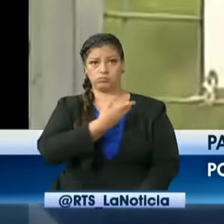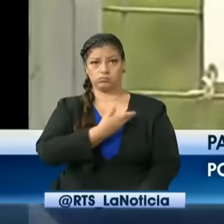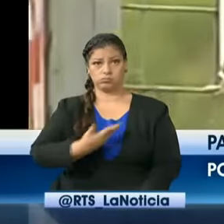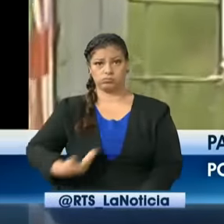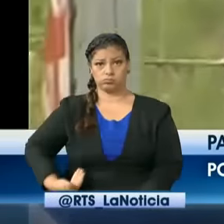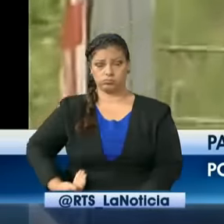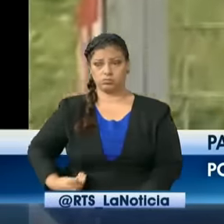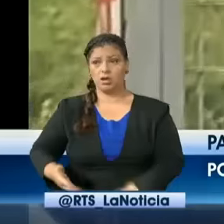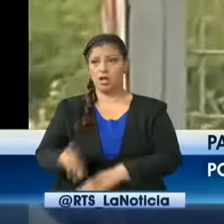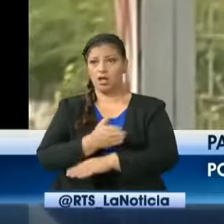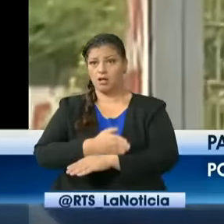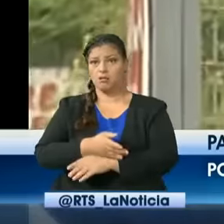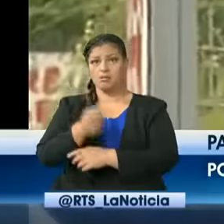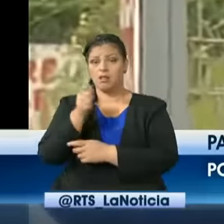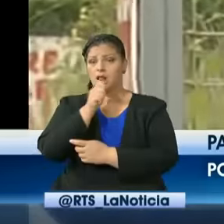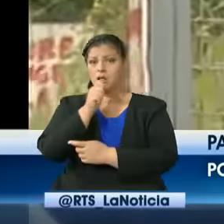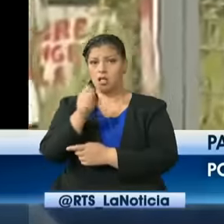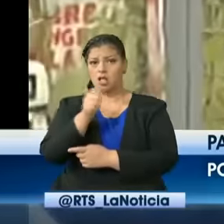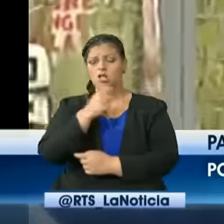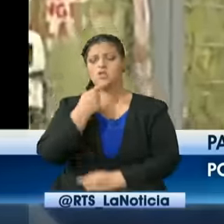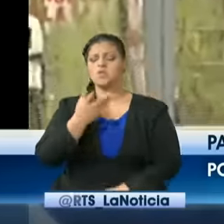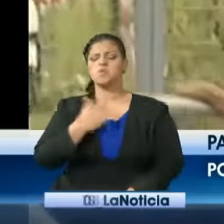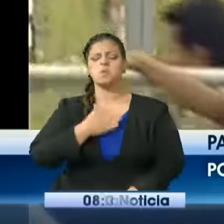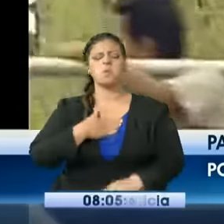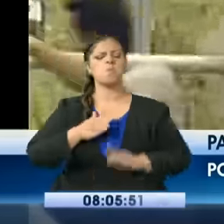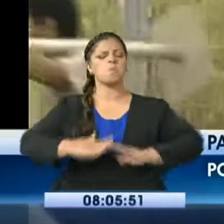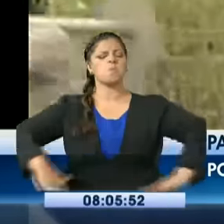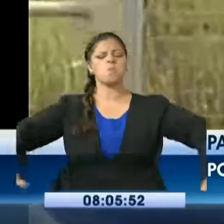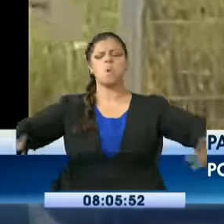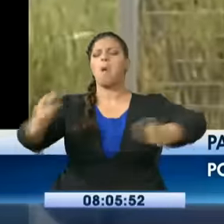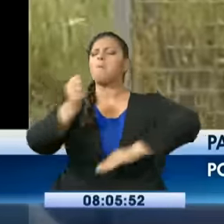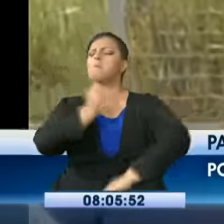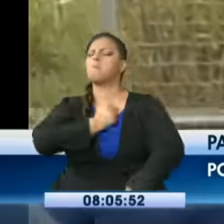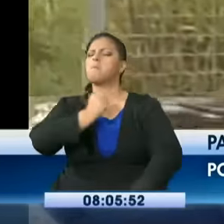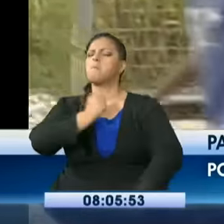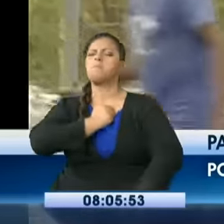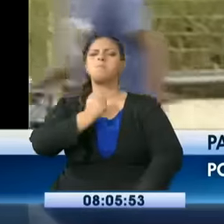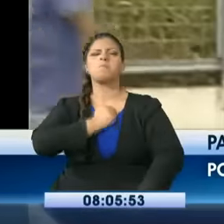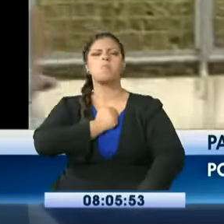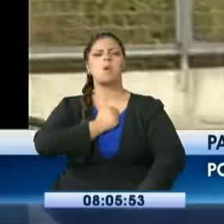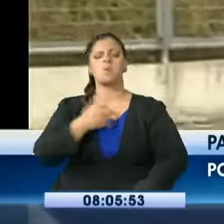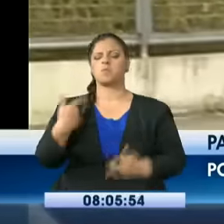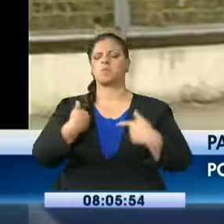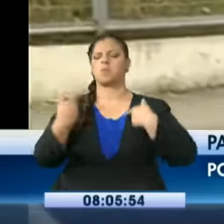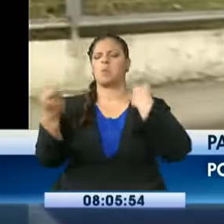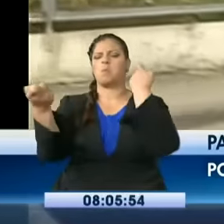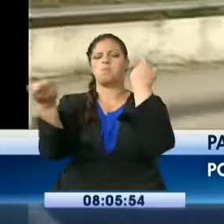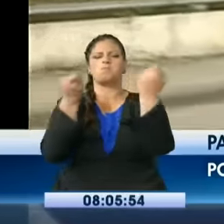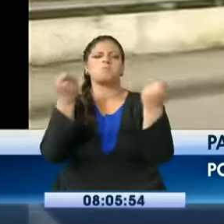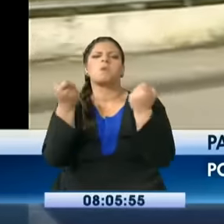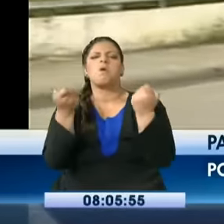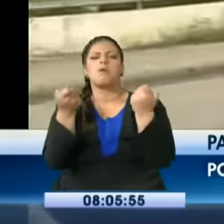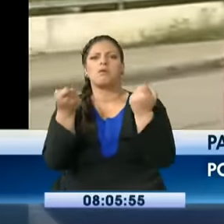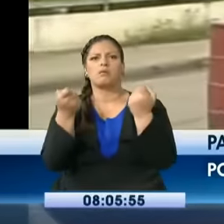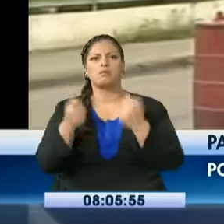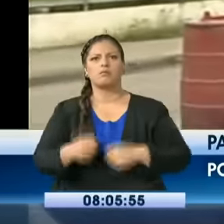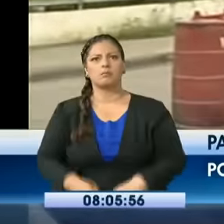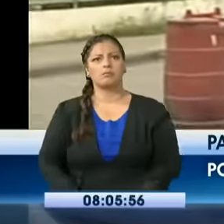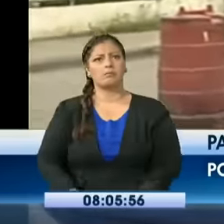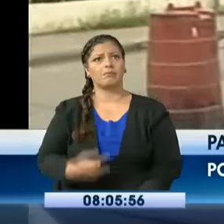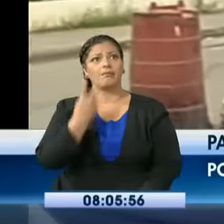grabación que RTS la tiene. Porque el señor se manifestó, mire, esa es, le pueden hacer toma. Esa volqueta, ¿por qué? Porque ellos se